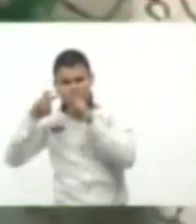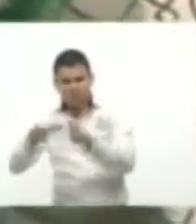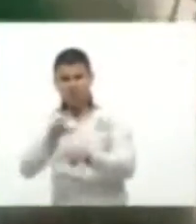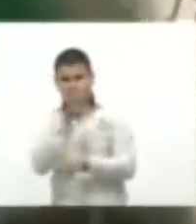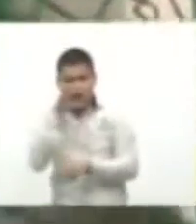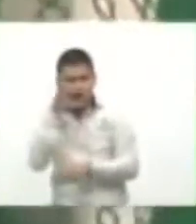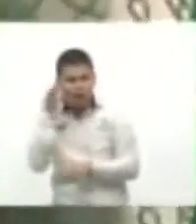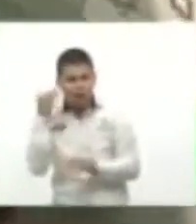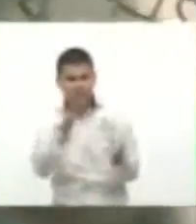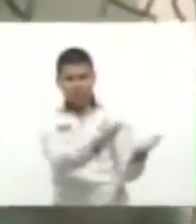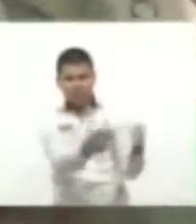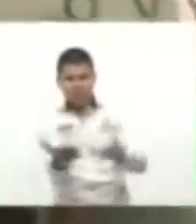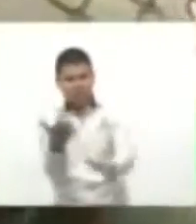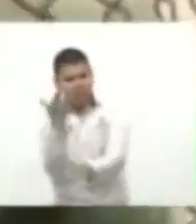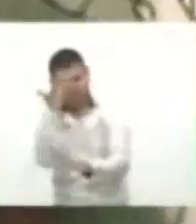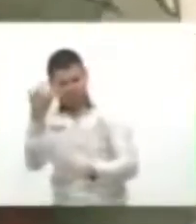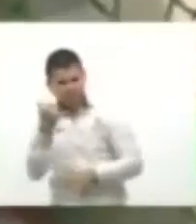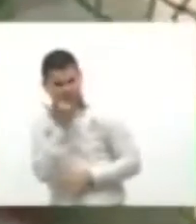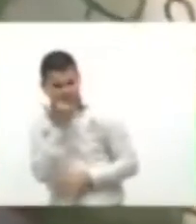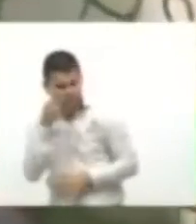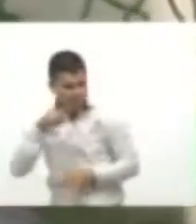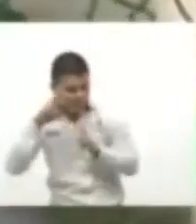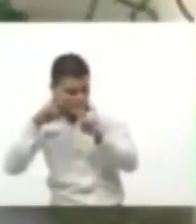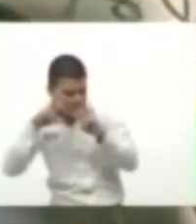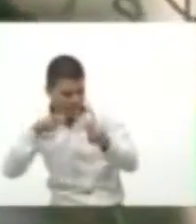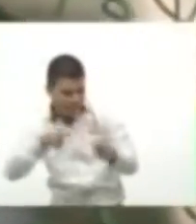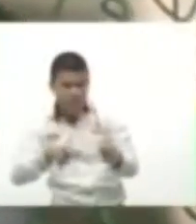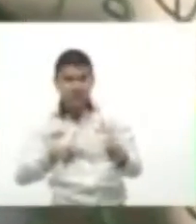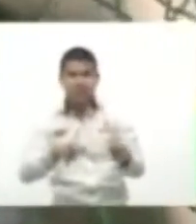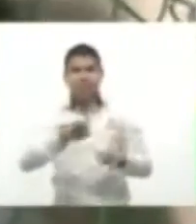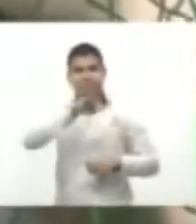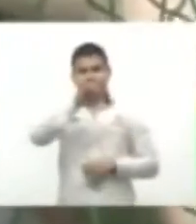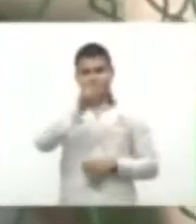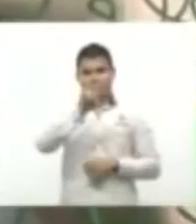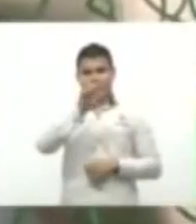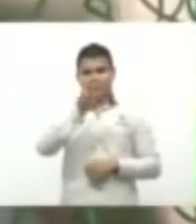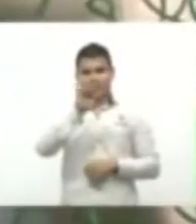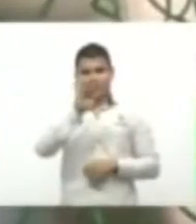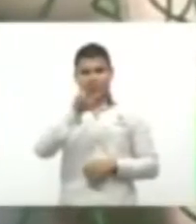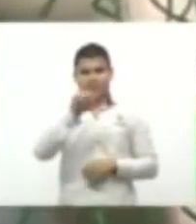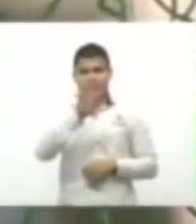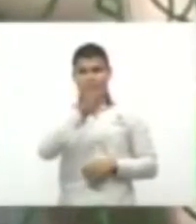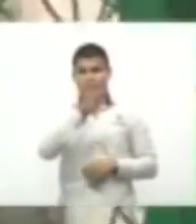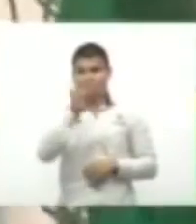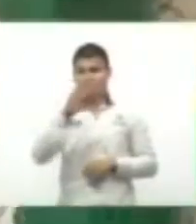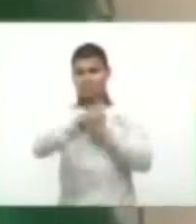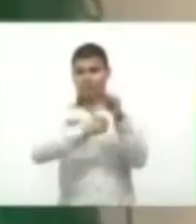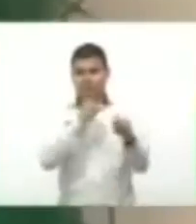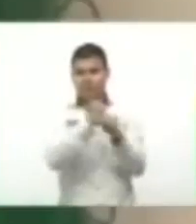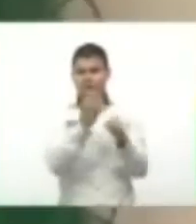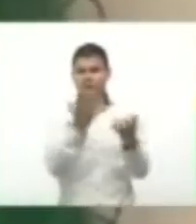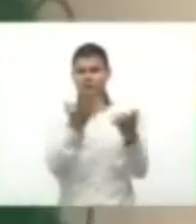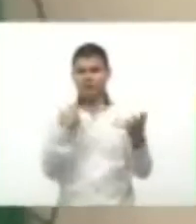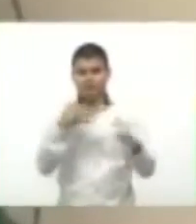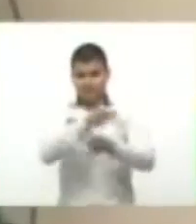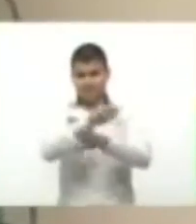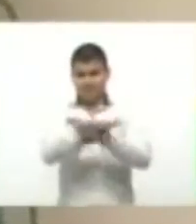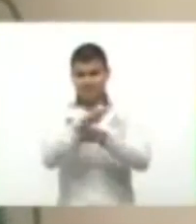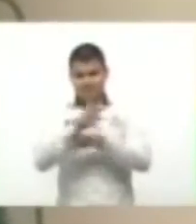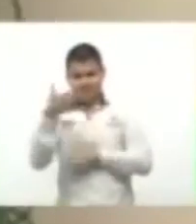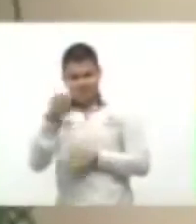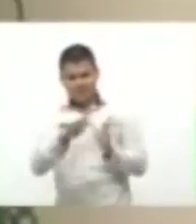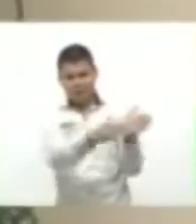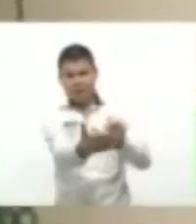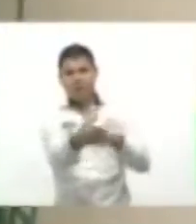hombre identificado como Elkin Fabián Anillo, de 44 años de edad, ultimado a bala por sicarios en la tarde de hoy en el sur de la ciudad.